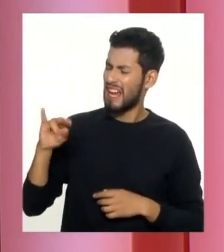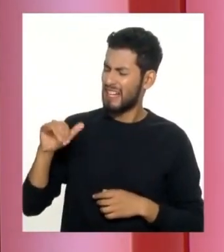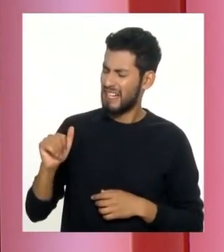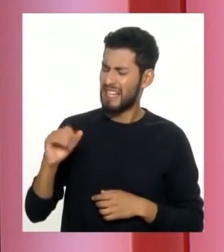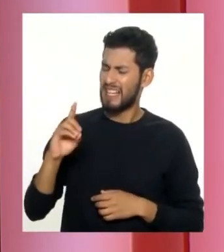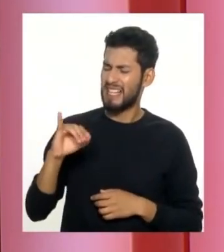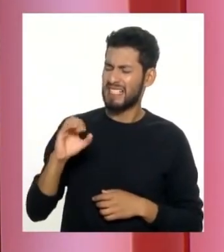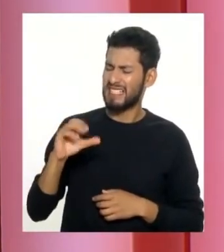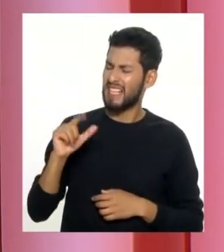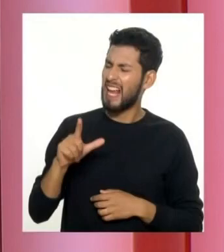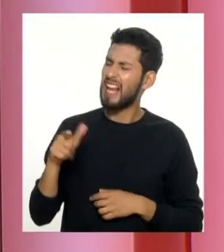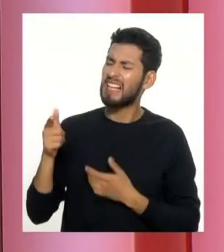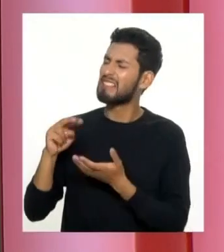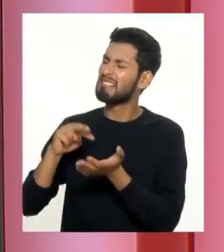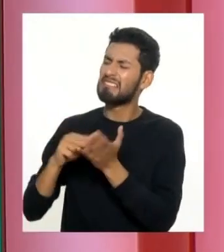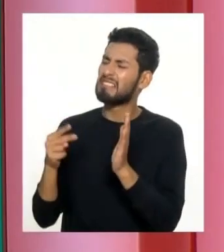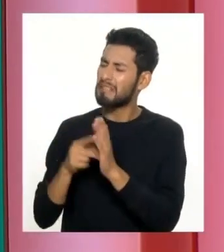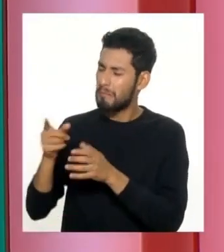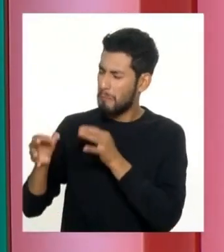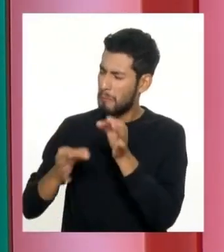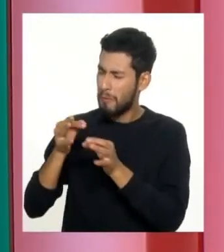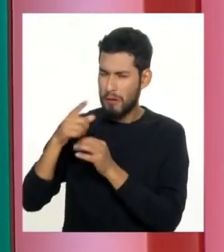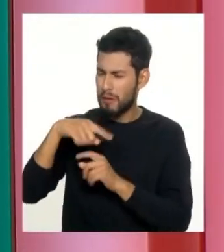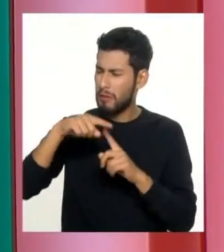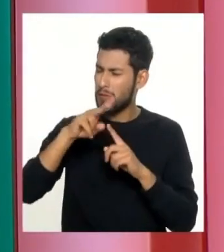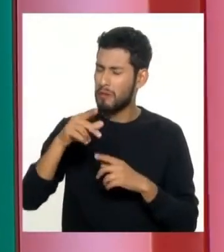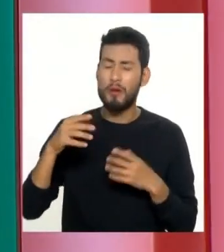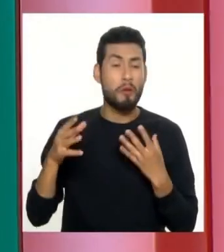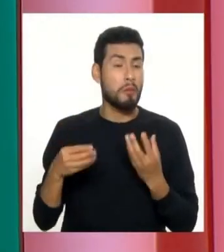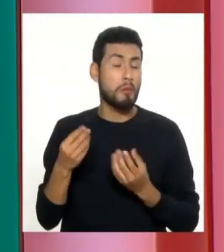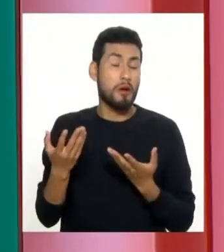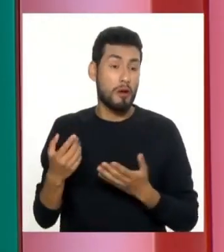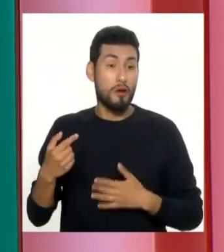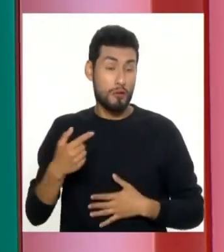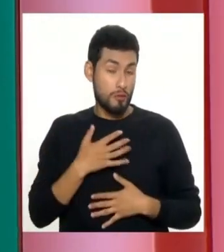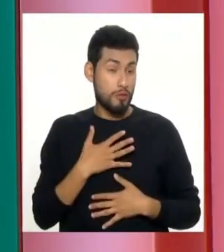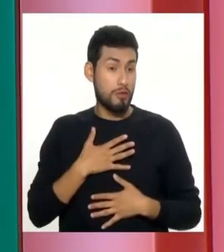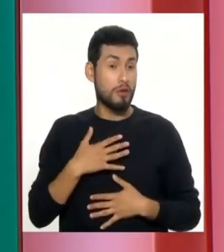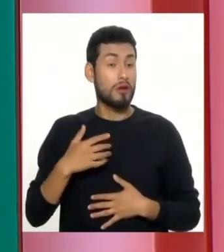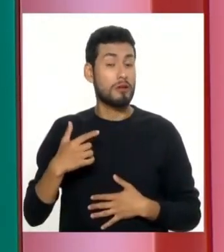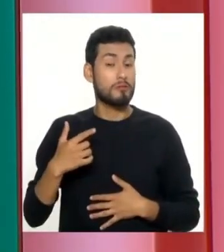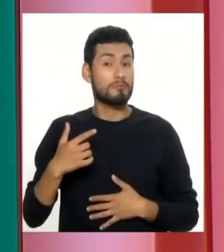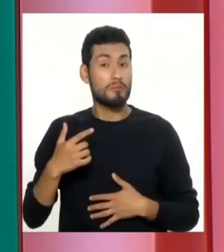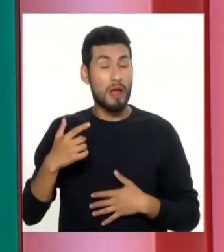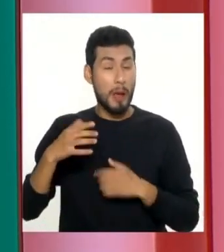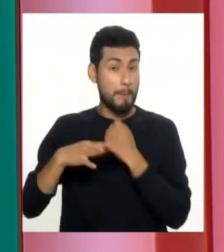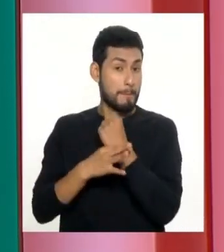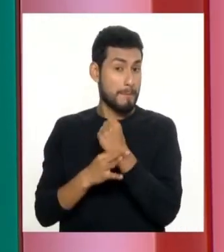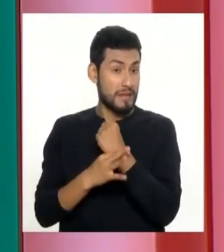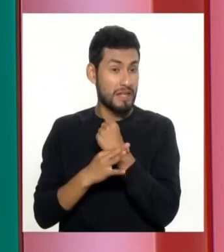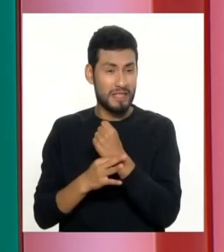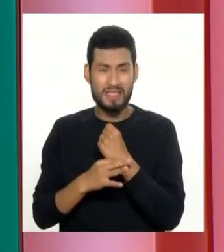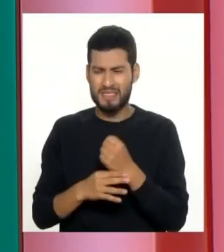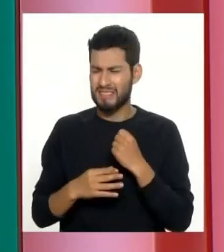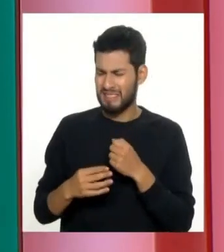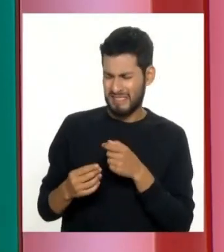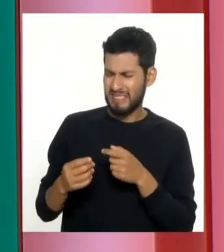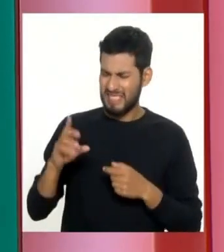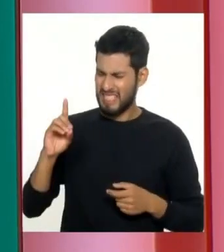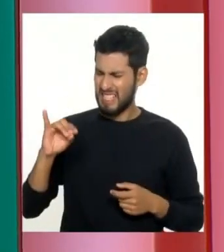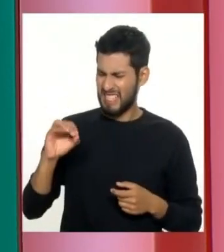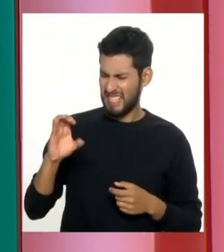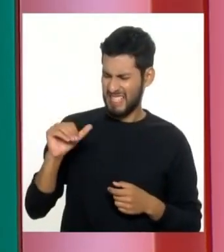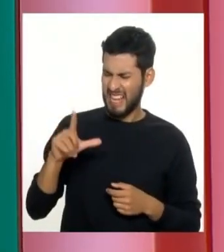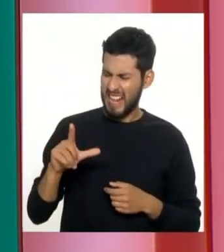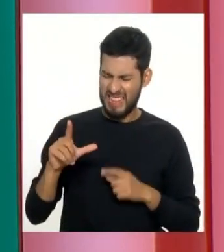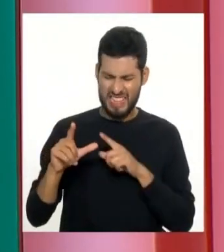doctor, desde el punto de vista descriptivo para que nuestros televidentes nos escuchan? Porque yo insisto de que el término médico, a veces en la hernia discal, no se